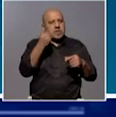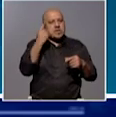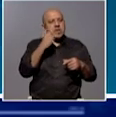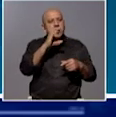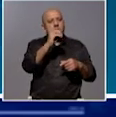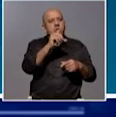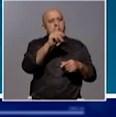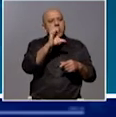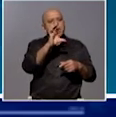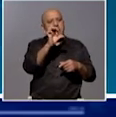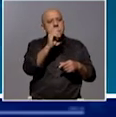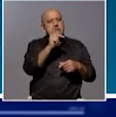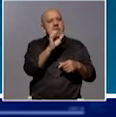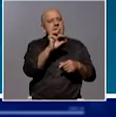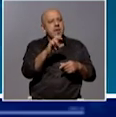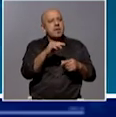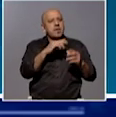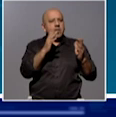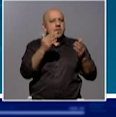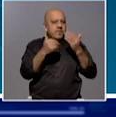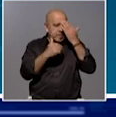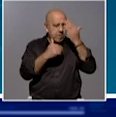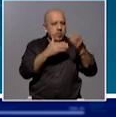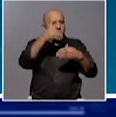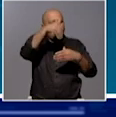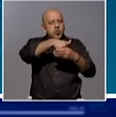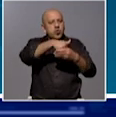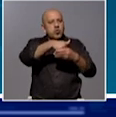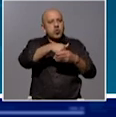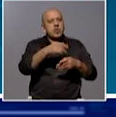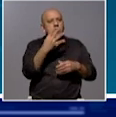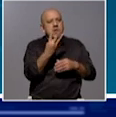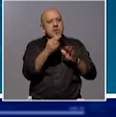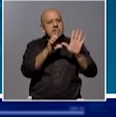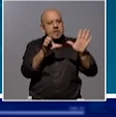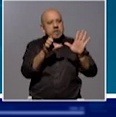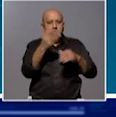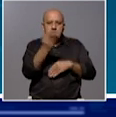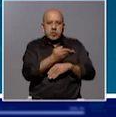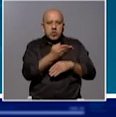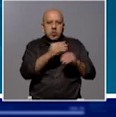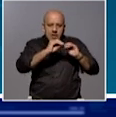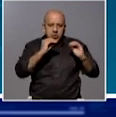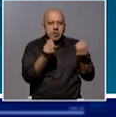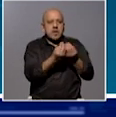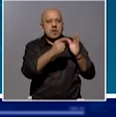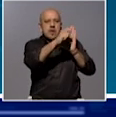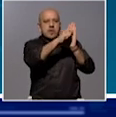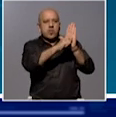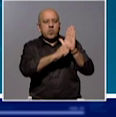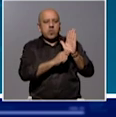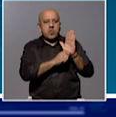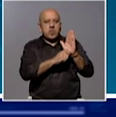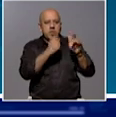decía en radio mundo el frente amplio que ha votado si no me equivoco el 47 por ciento del articulado si se tomaba como referencia el